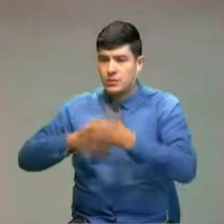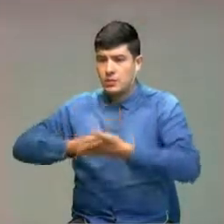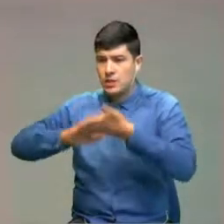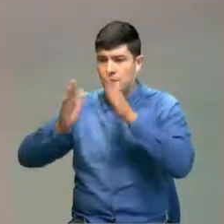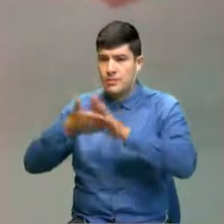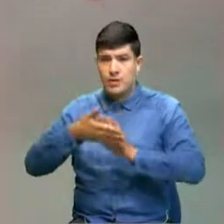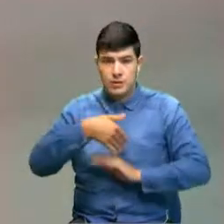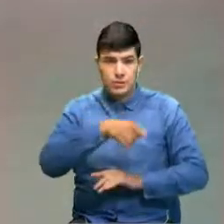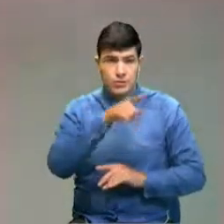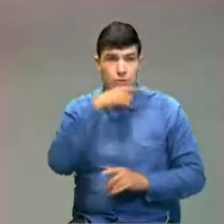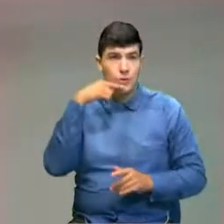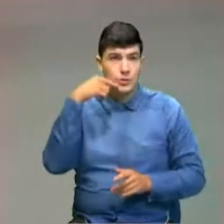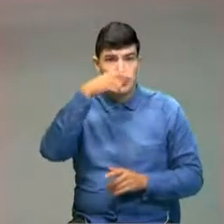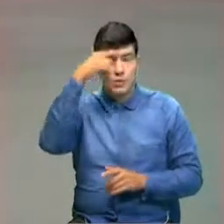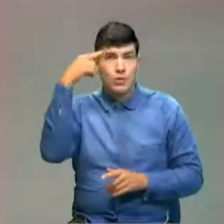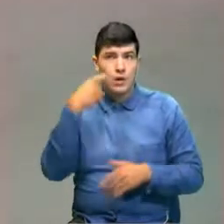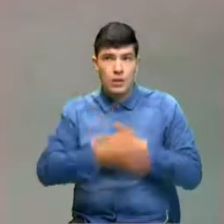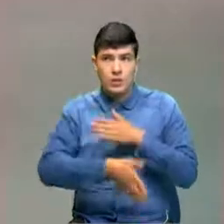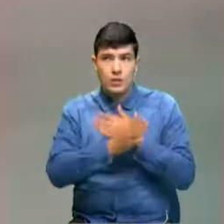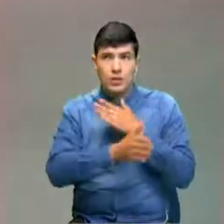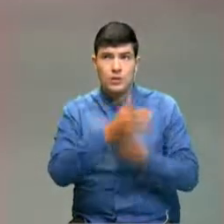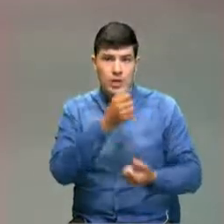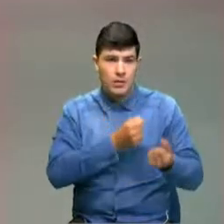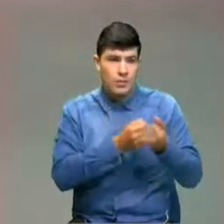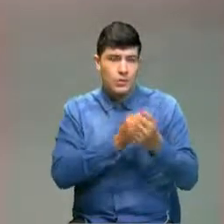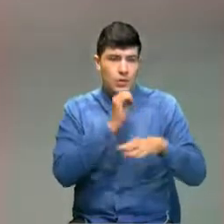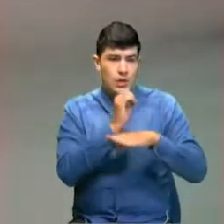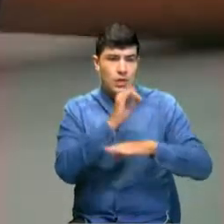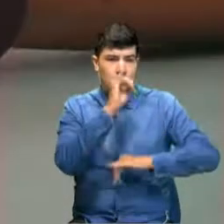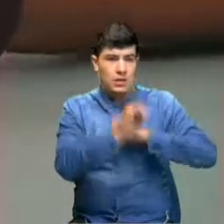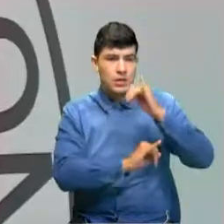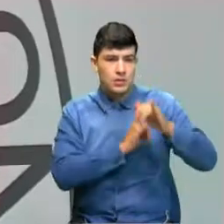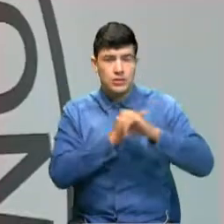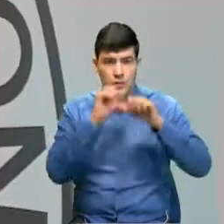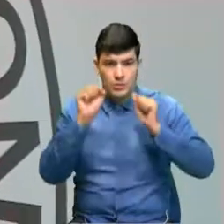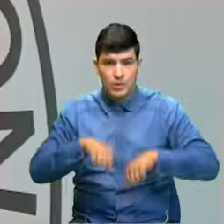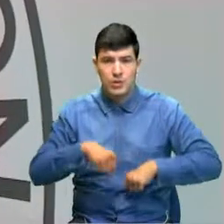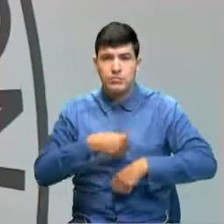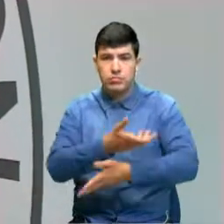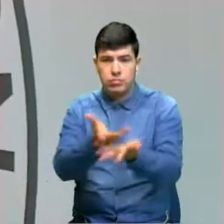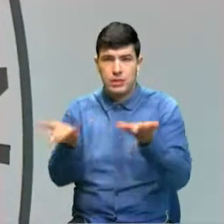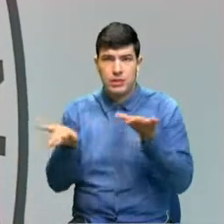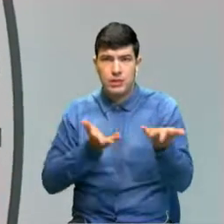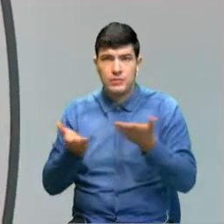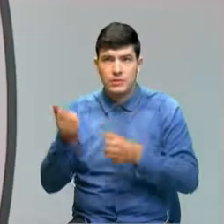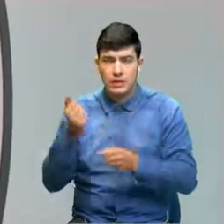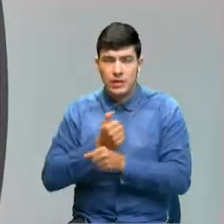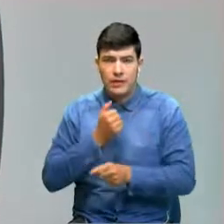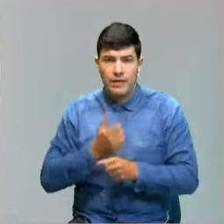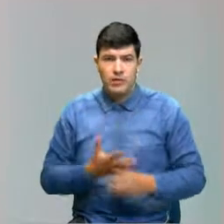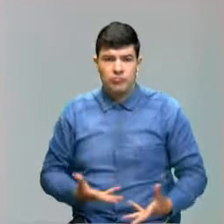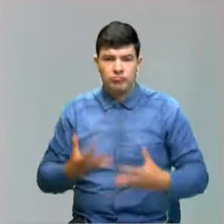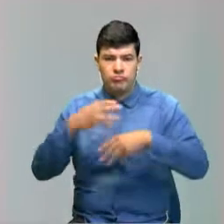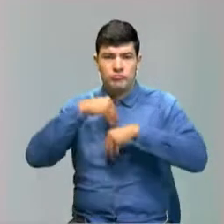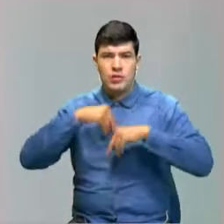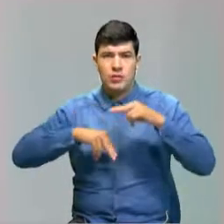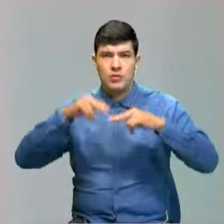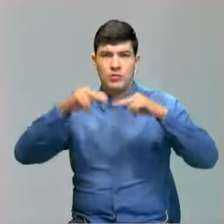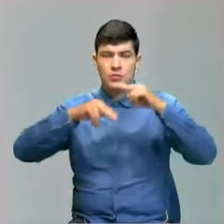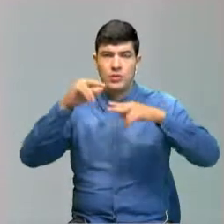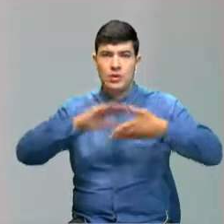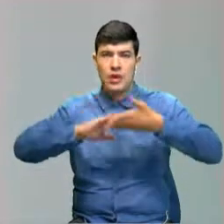roja continuará articulando con organizaciones internacionales para poder seguir prestando esta labor de empoderamiento y construcción de paz en norte